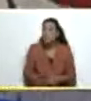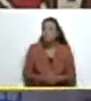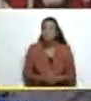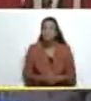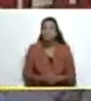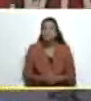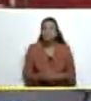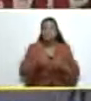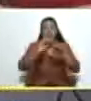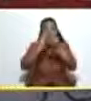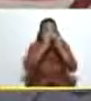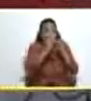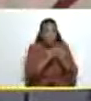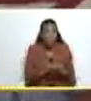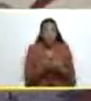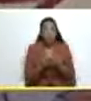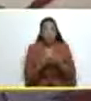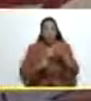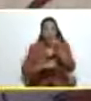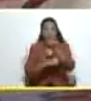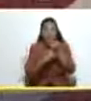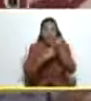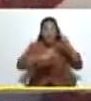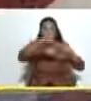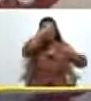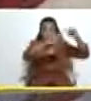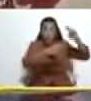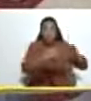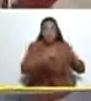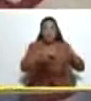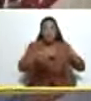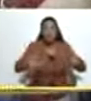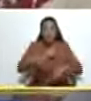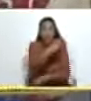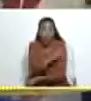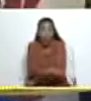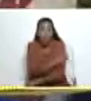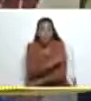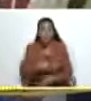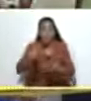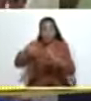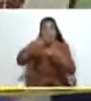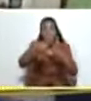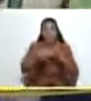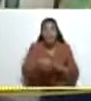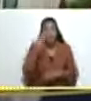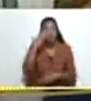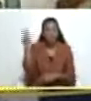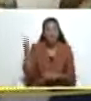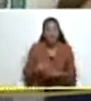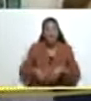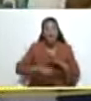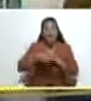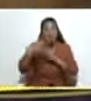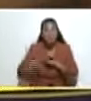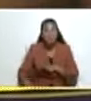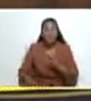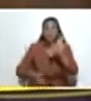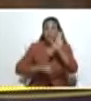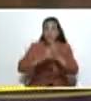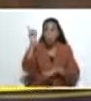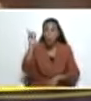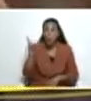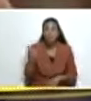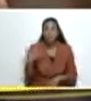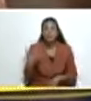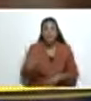La recuperación y equipamiento de infraestructura en el área social es importante, garantizar el desarrollo, el